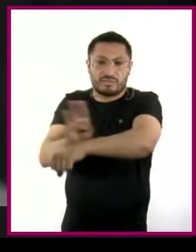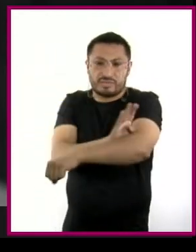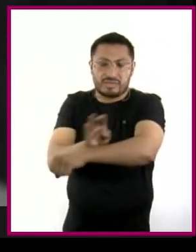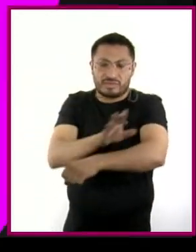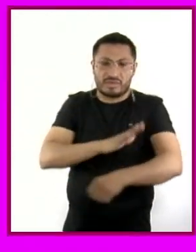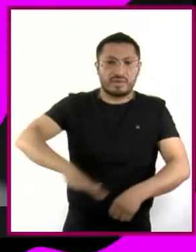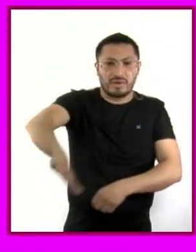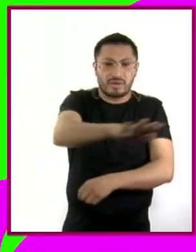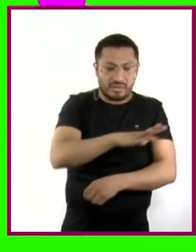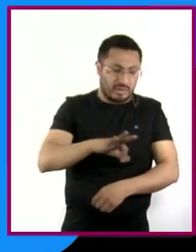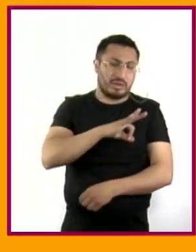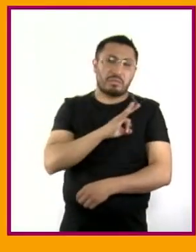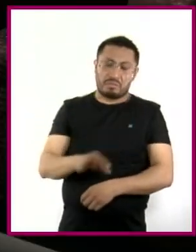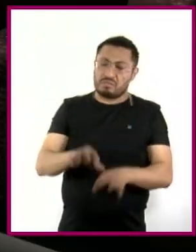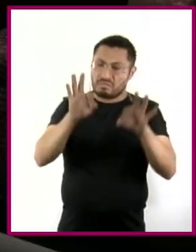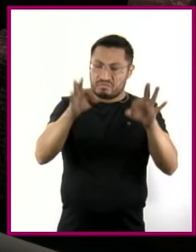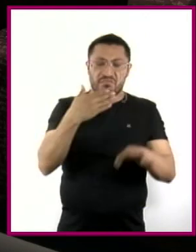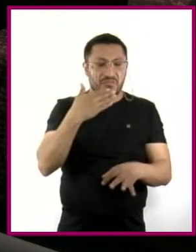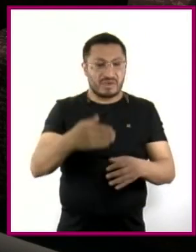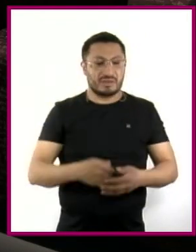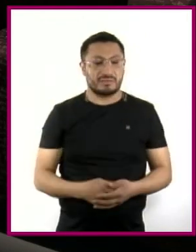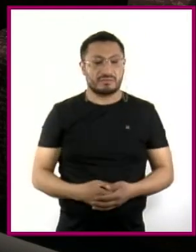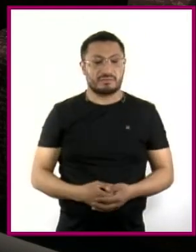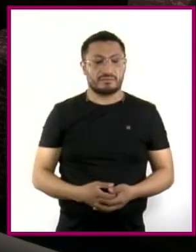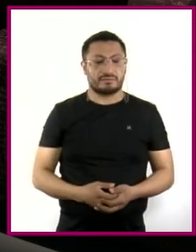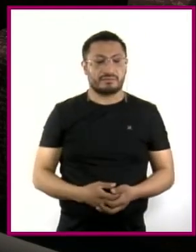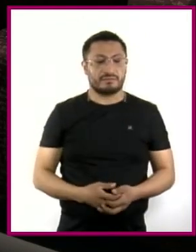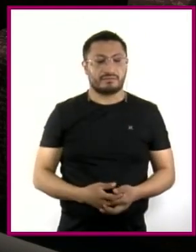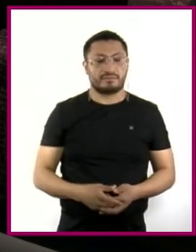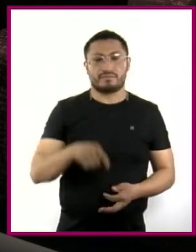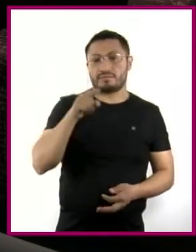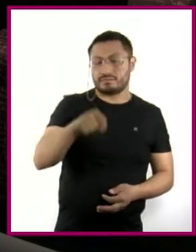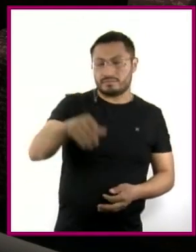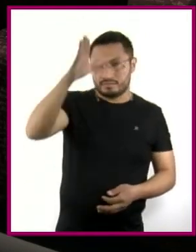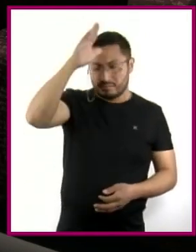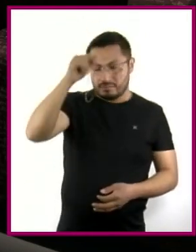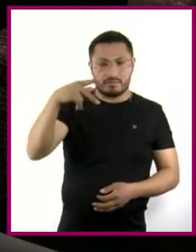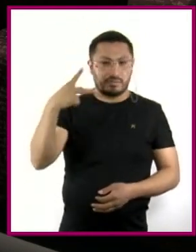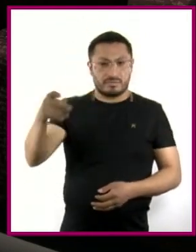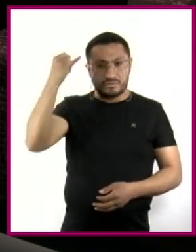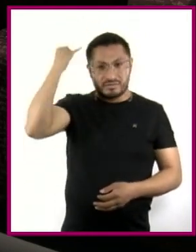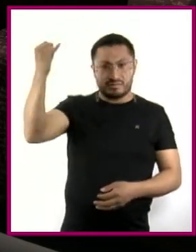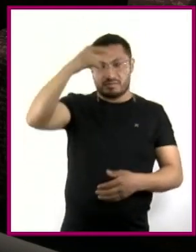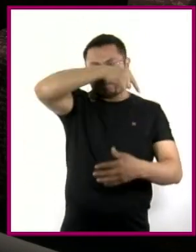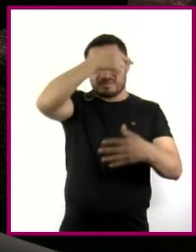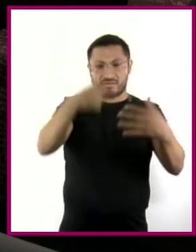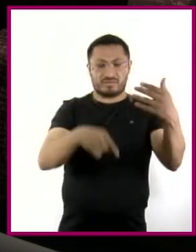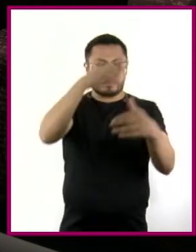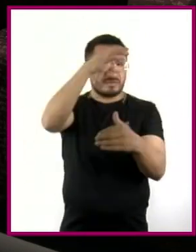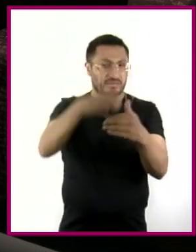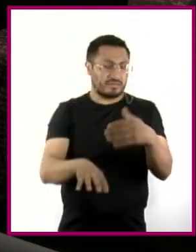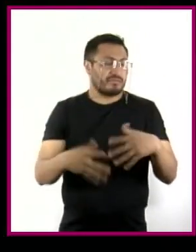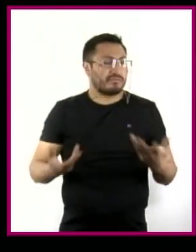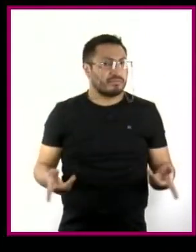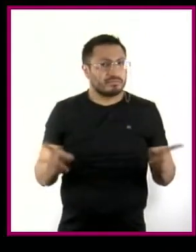son también acciones dignas. ¿Estás de acuerdo con las conclusiones a las que llegaron Luna y